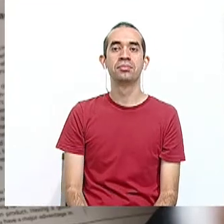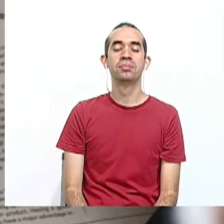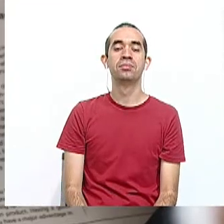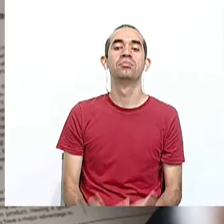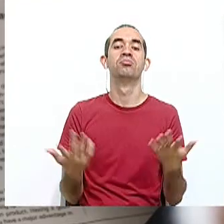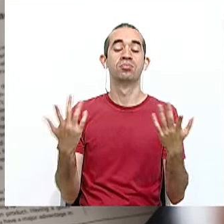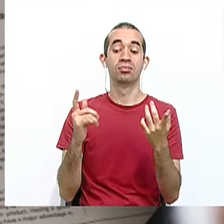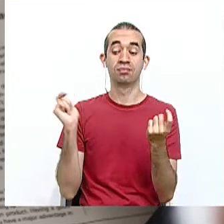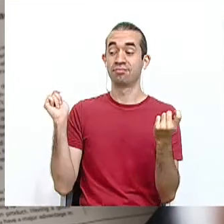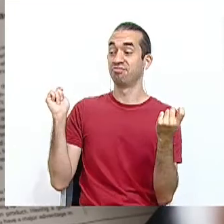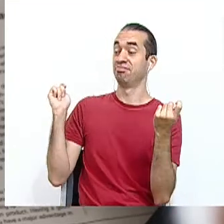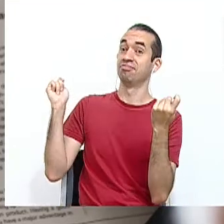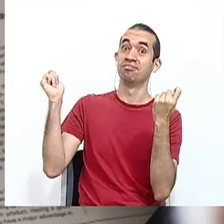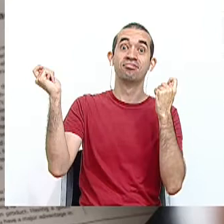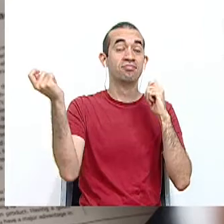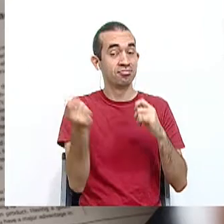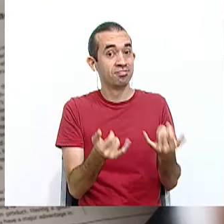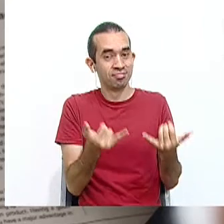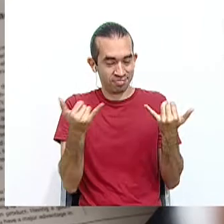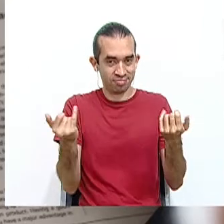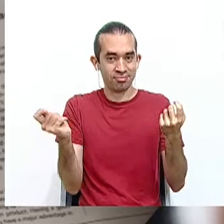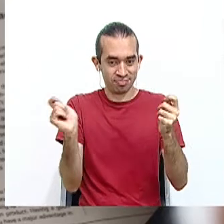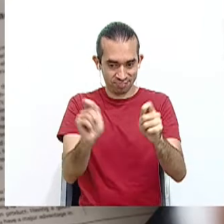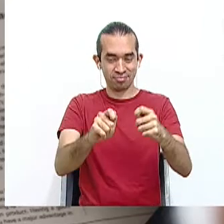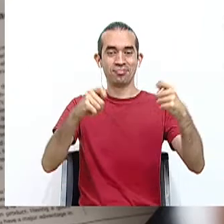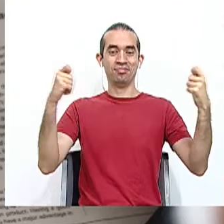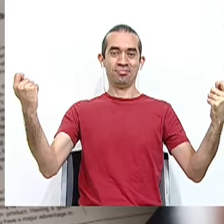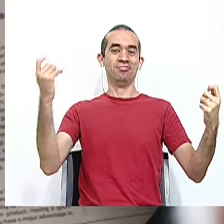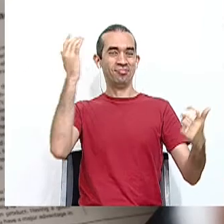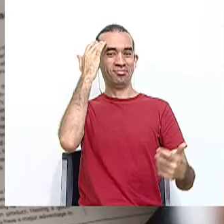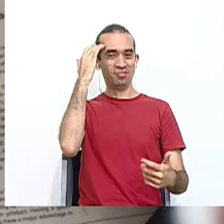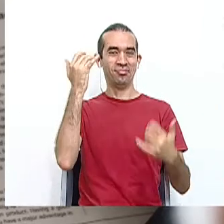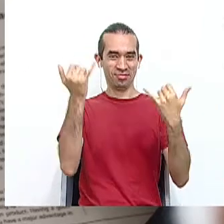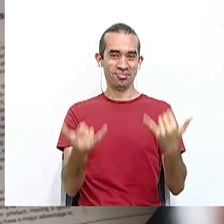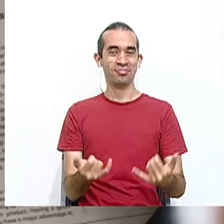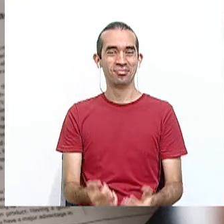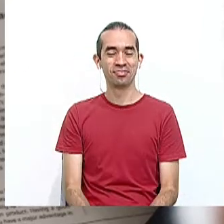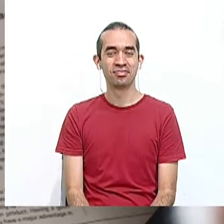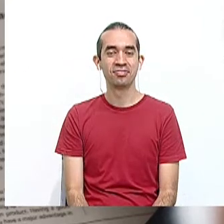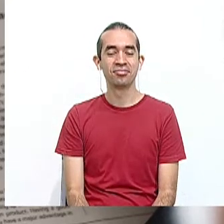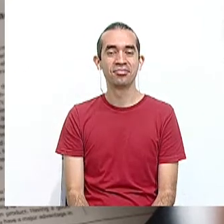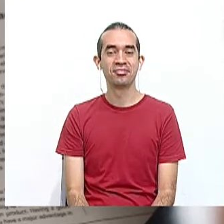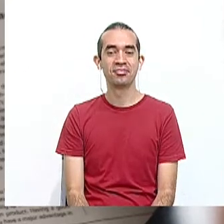que evolucionaría hasta lo que conocemos hoy en día.